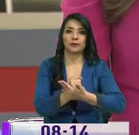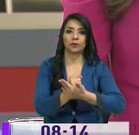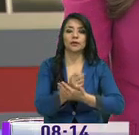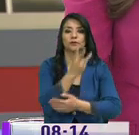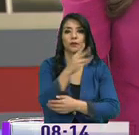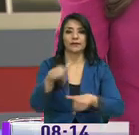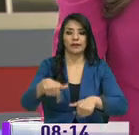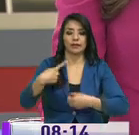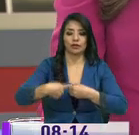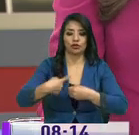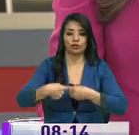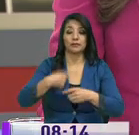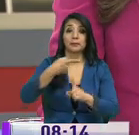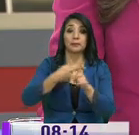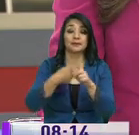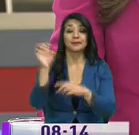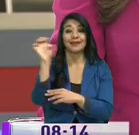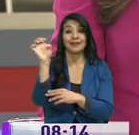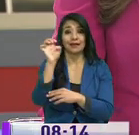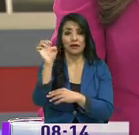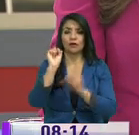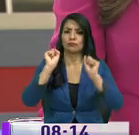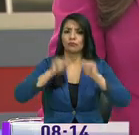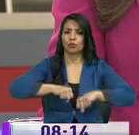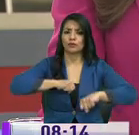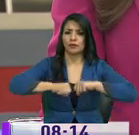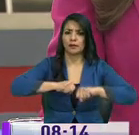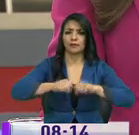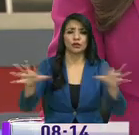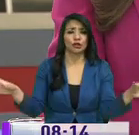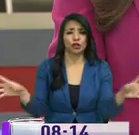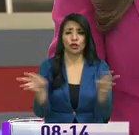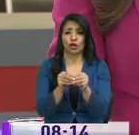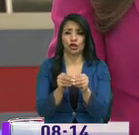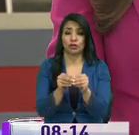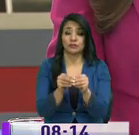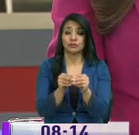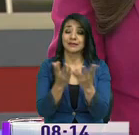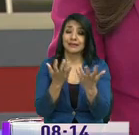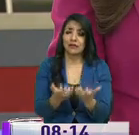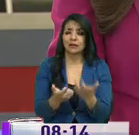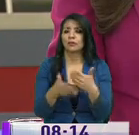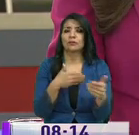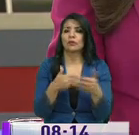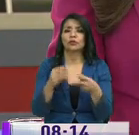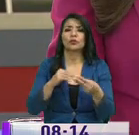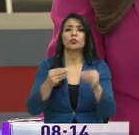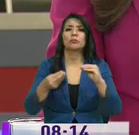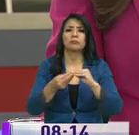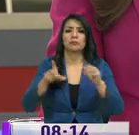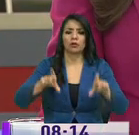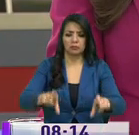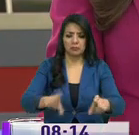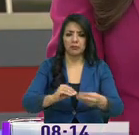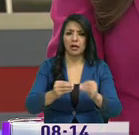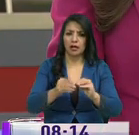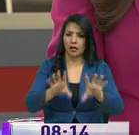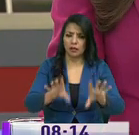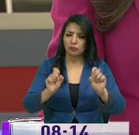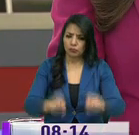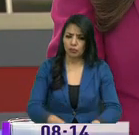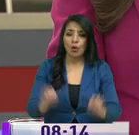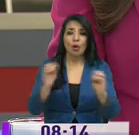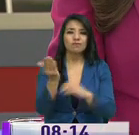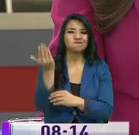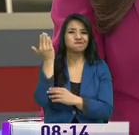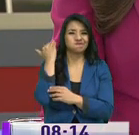Quito. Durante el mes de enero podrán realizar el trámite todos los ciudadanos que deseen, sin importar el número de placa, y también aquellos usuarios